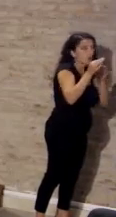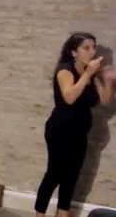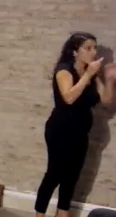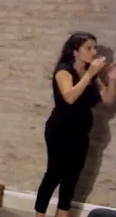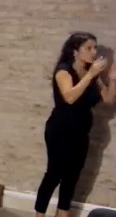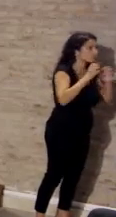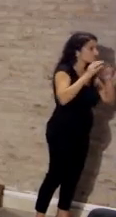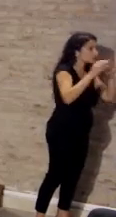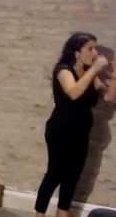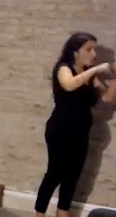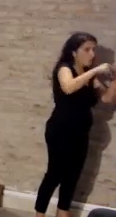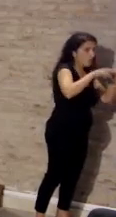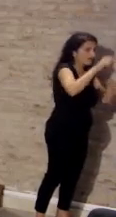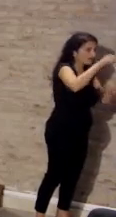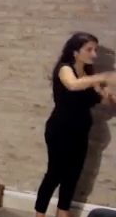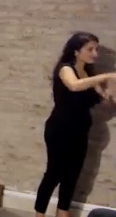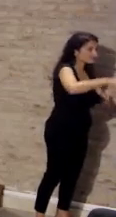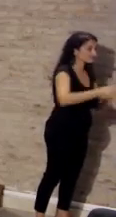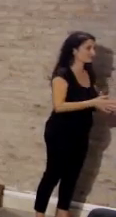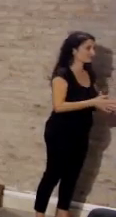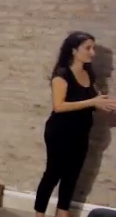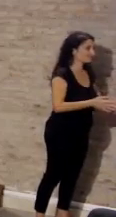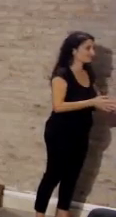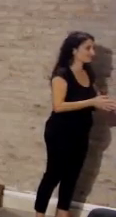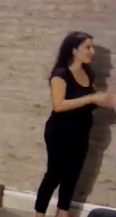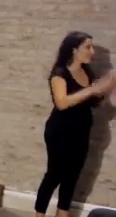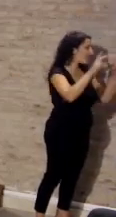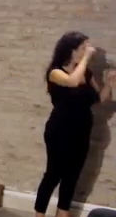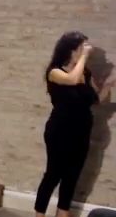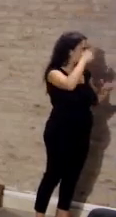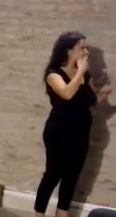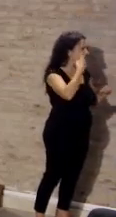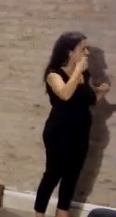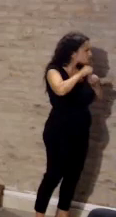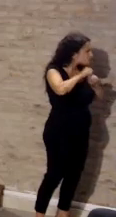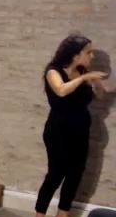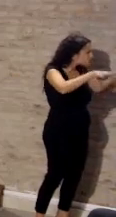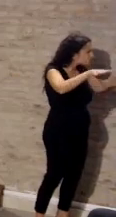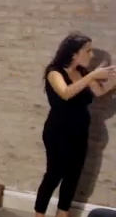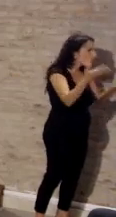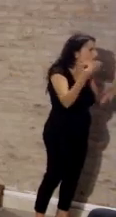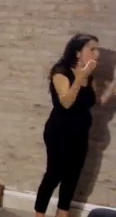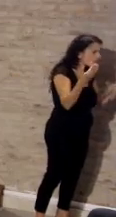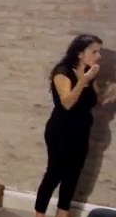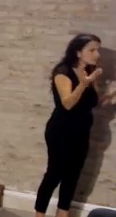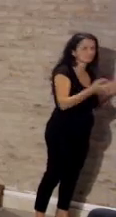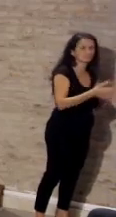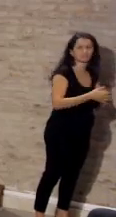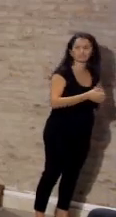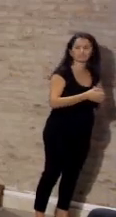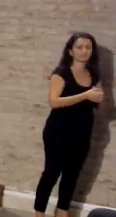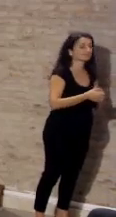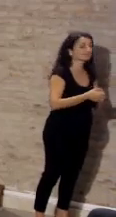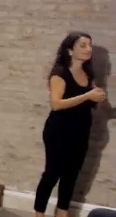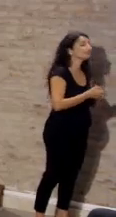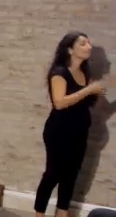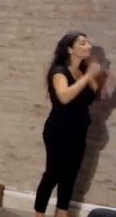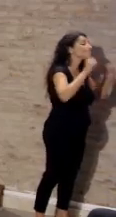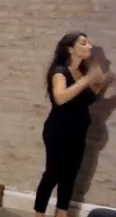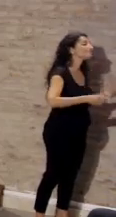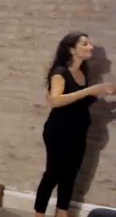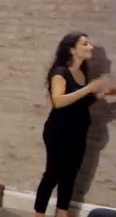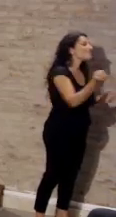esi tiene una gran amplitud y justamente nos permite